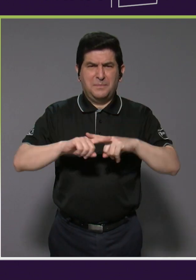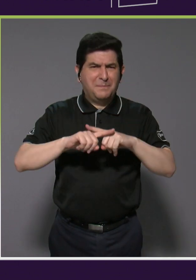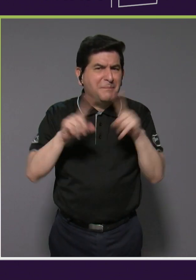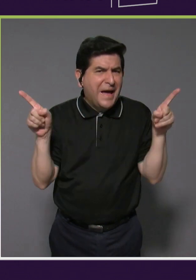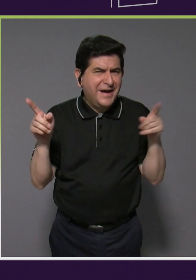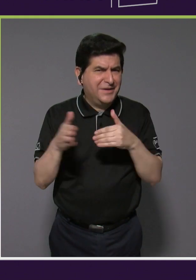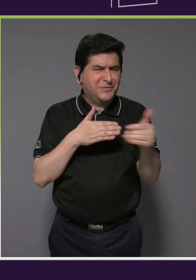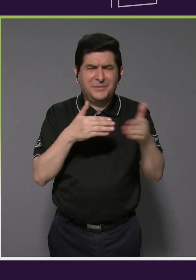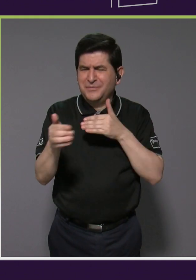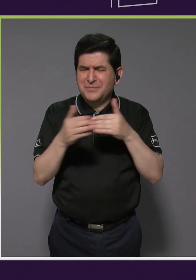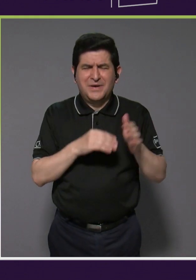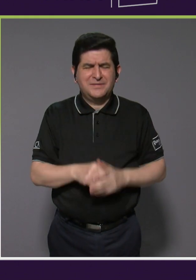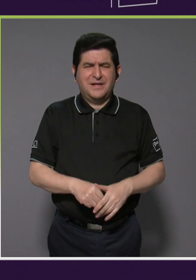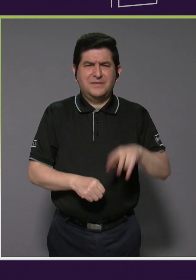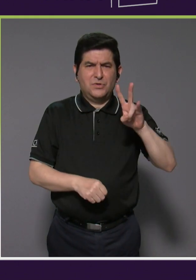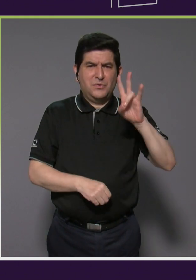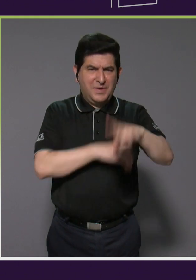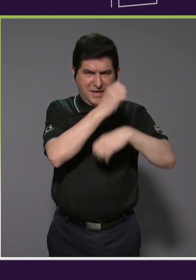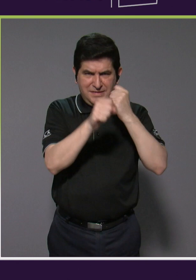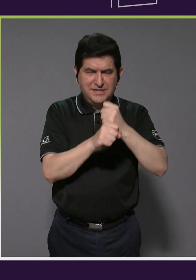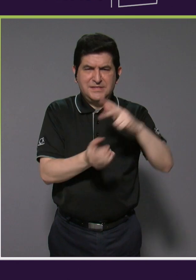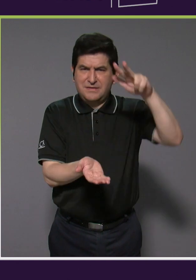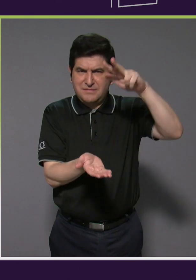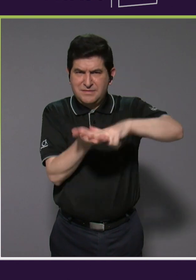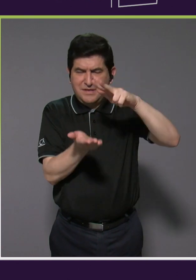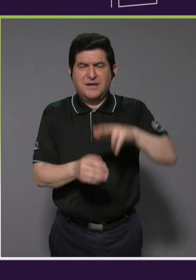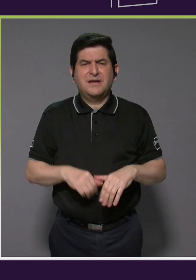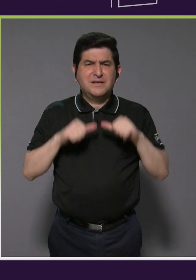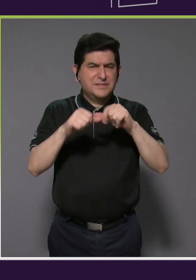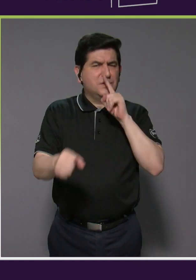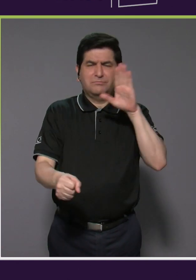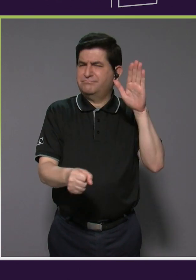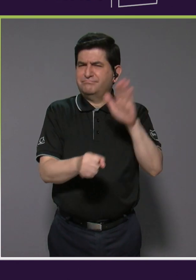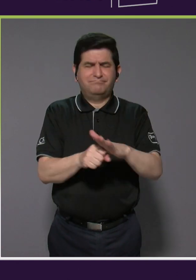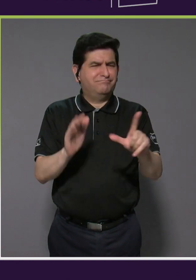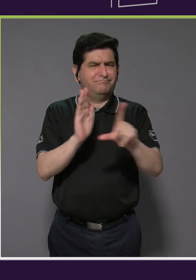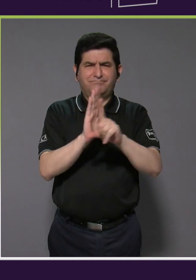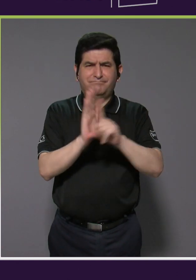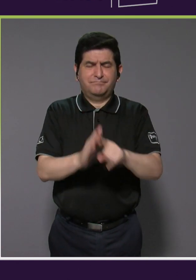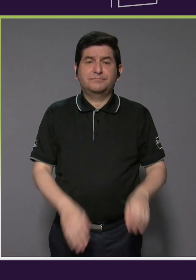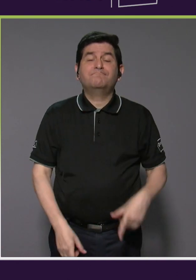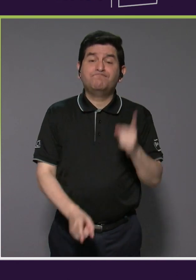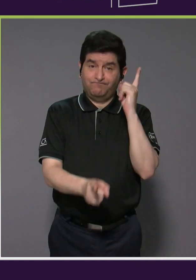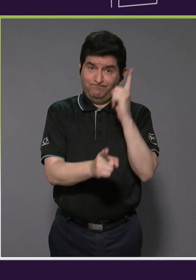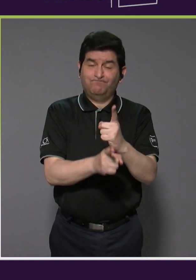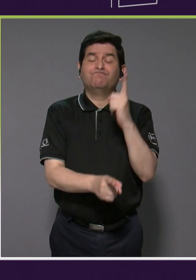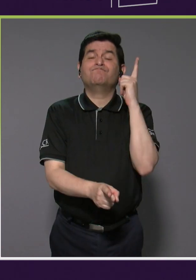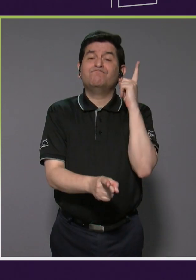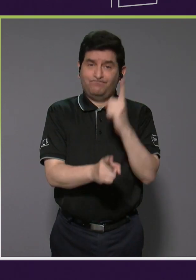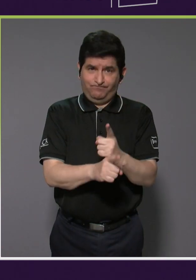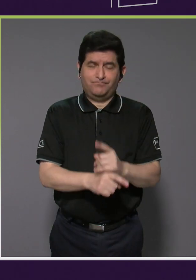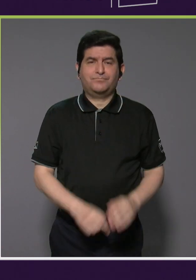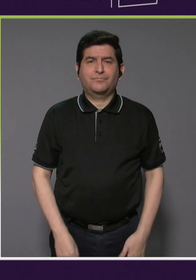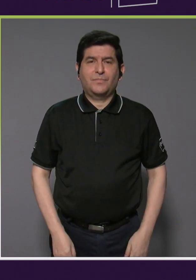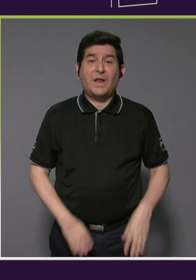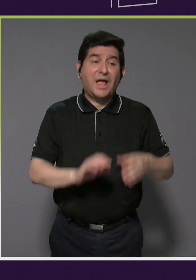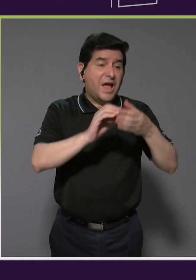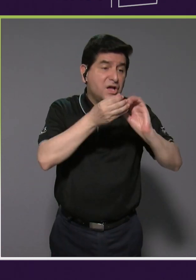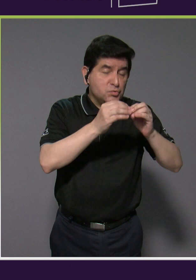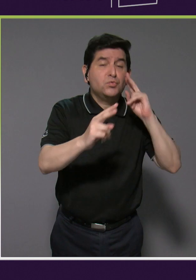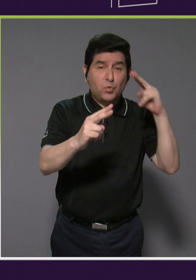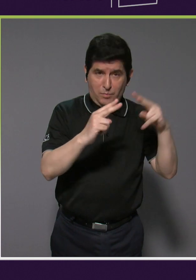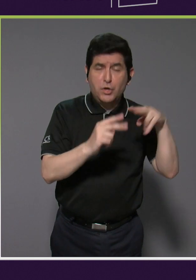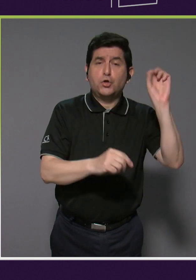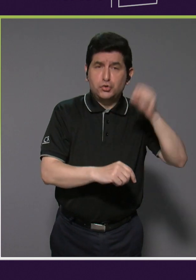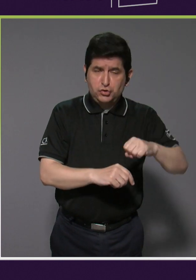pero a pesar de haber pasado 27 años desde que se aprobó, sigue sin cumplirse esta ley, doña Iliana. Correcto, es un número conocido,